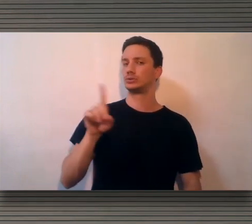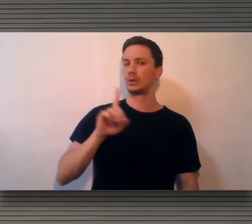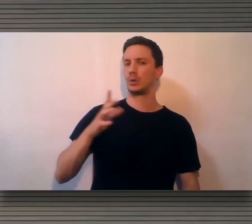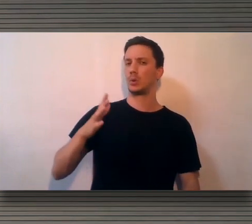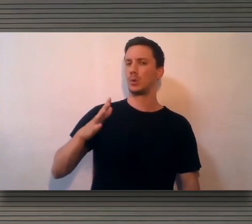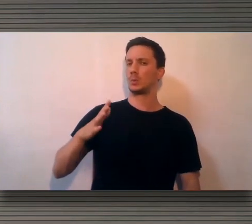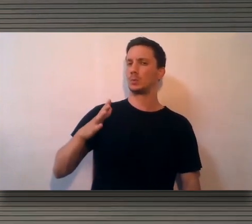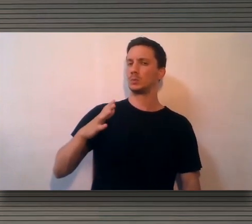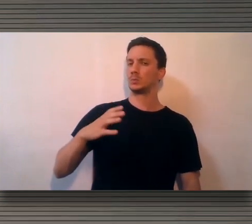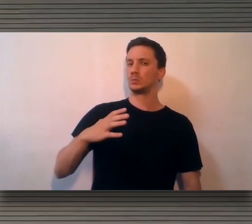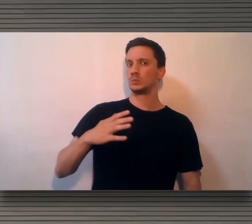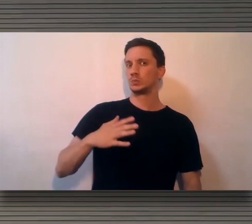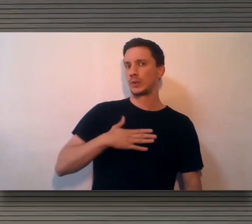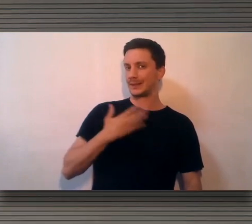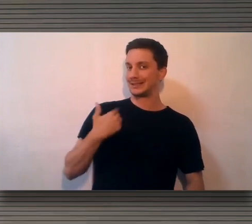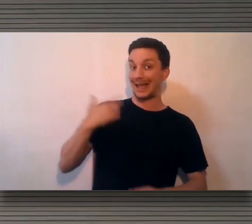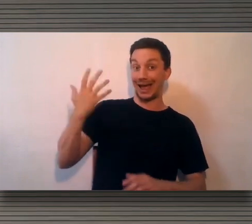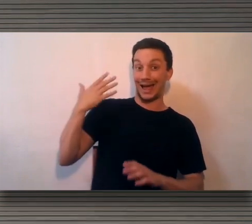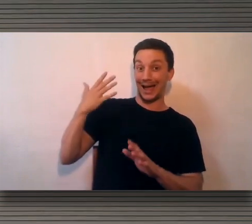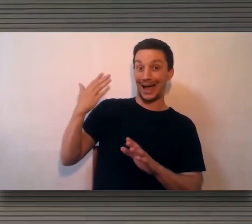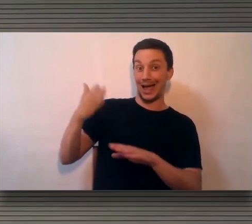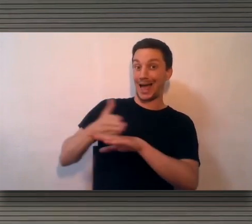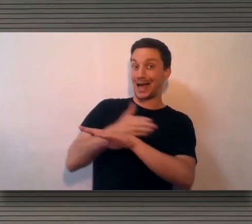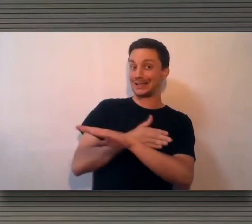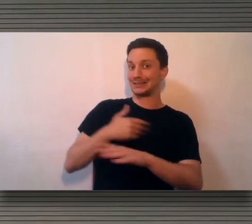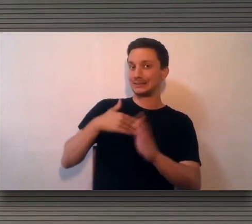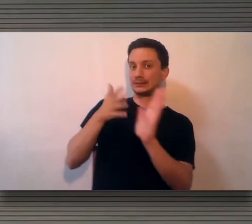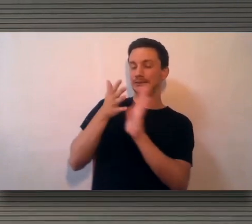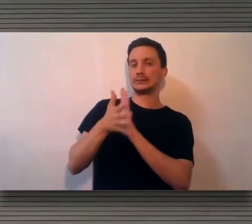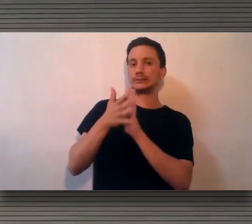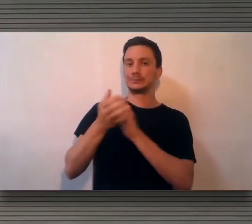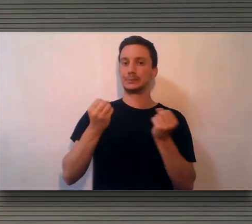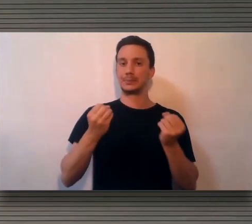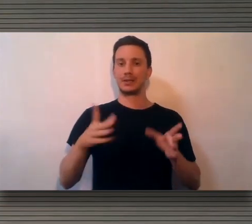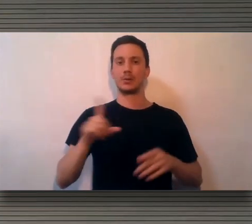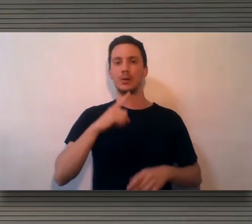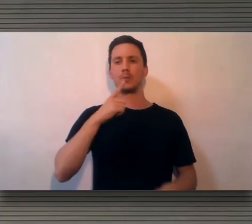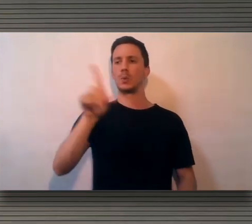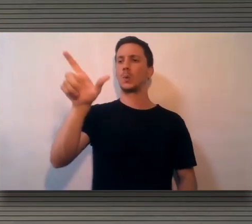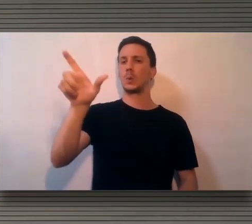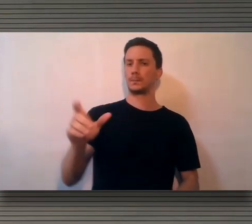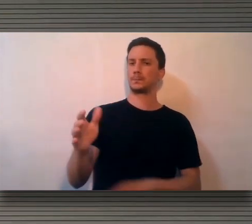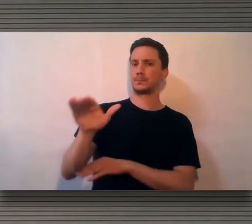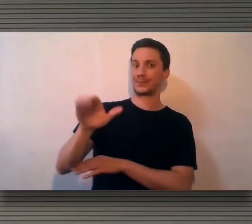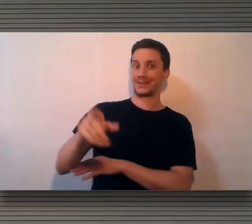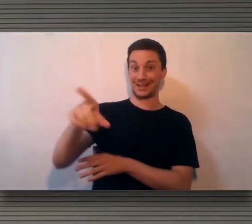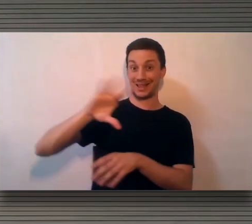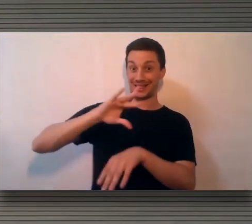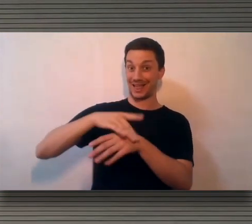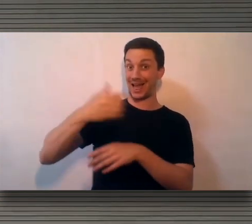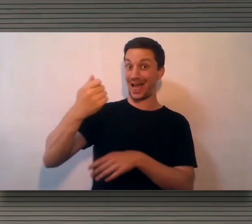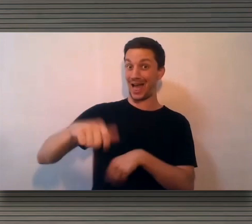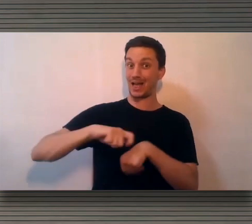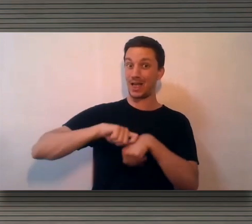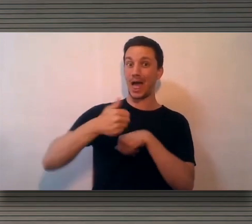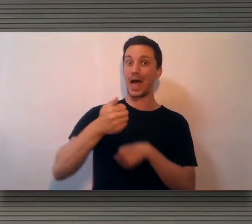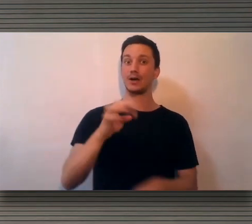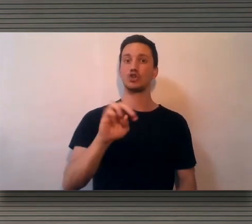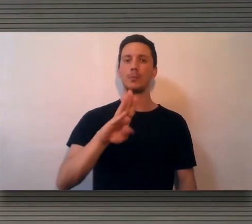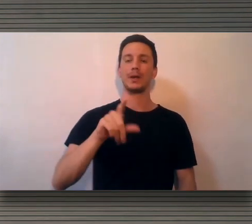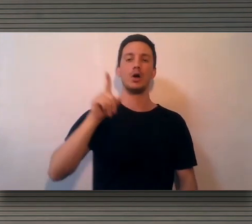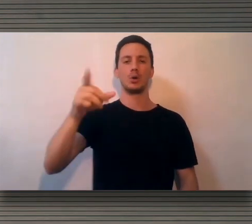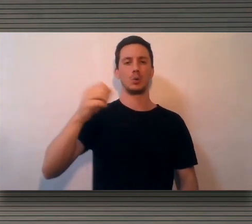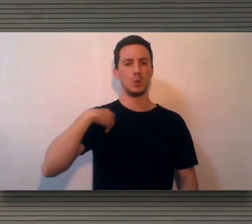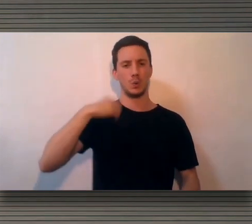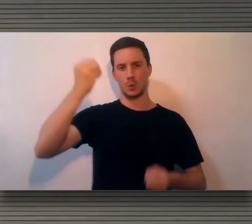explicado bien. O sea, lo que hay que hacer es con un niño atópico. hacer la ducha, o sea, bañar al